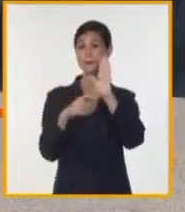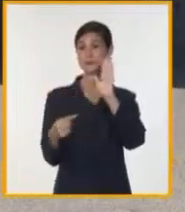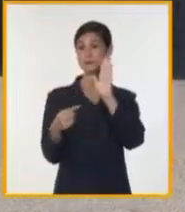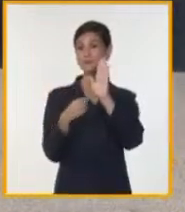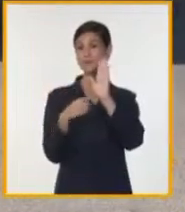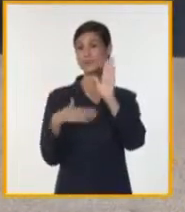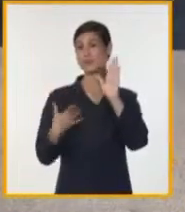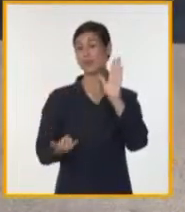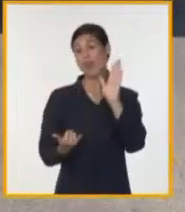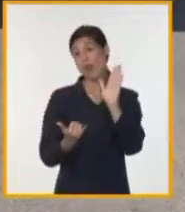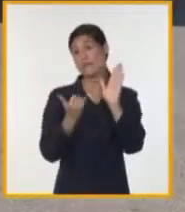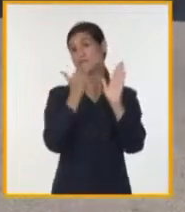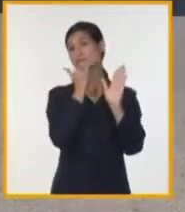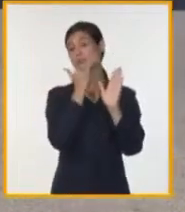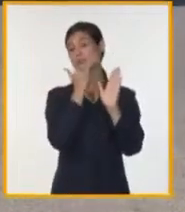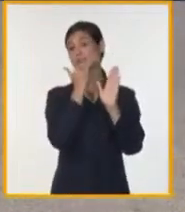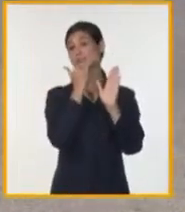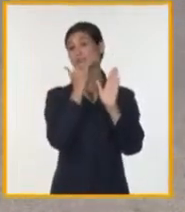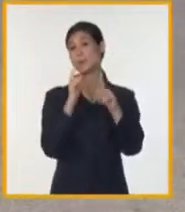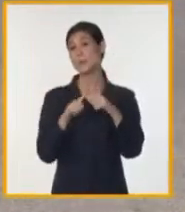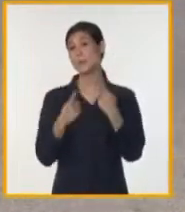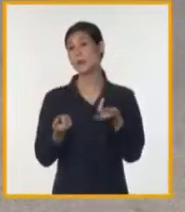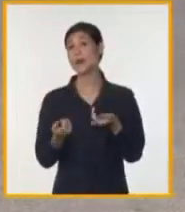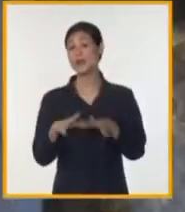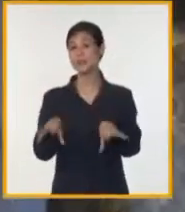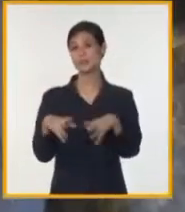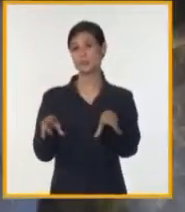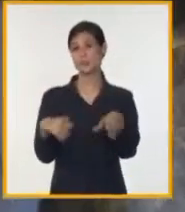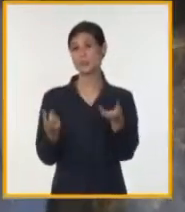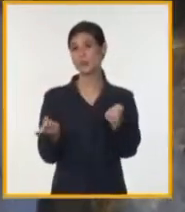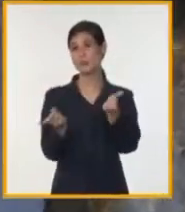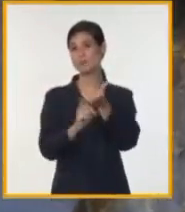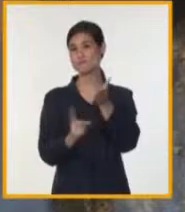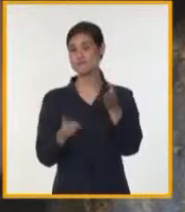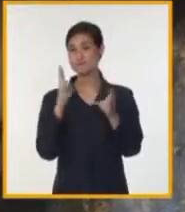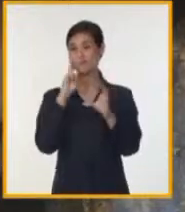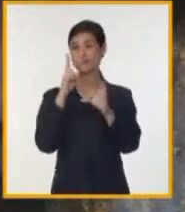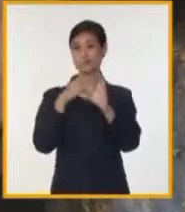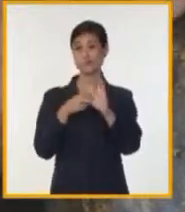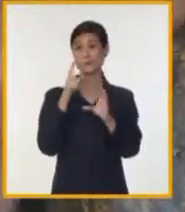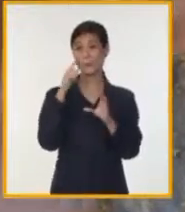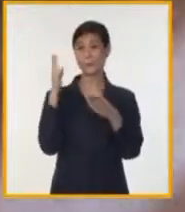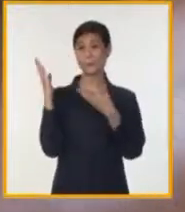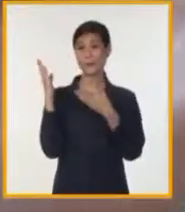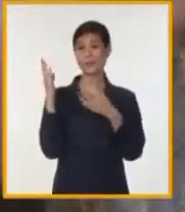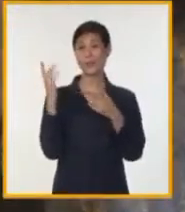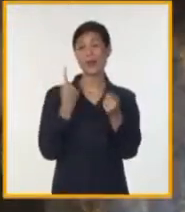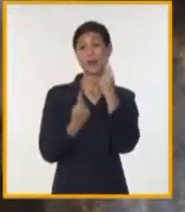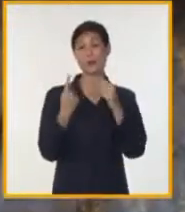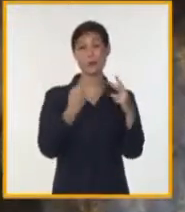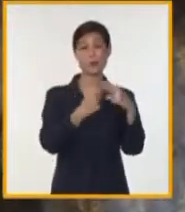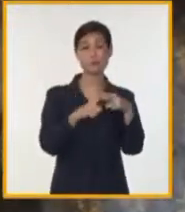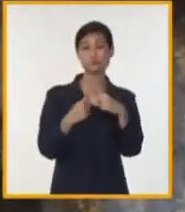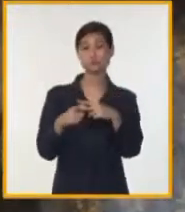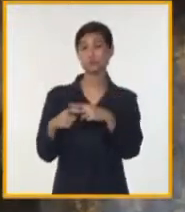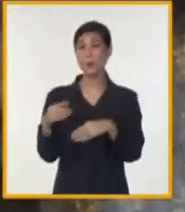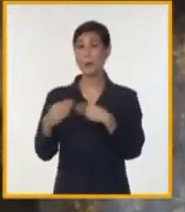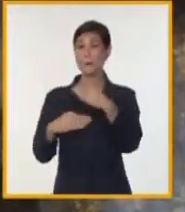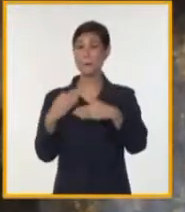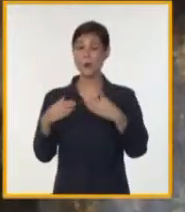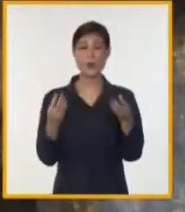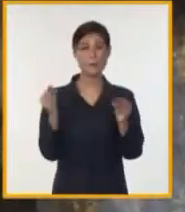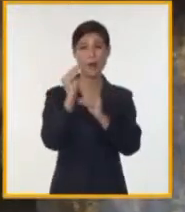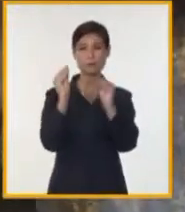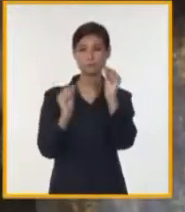visto afectada en gran medida producto de la situación energética que atraviesa el país y producto también a los problemas técnicos